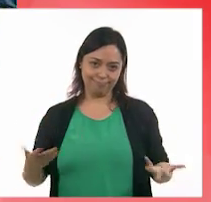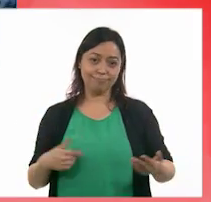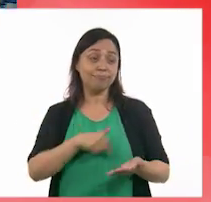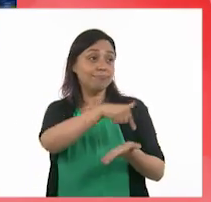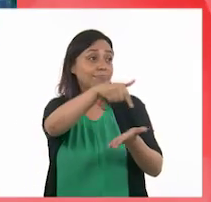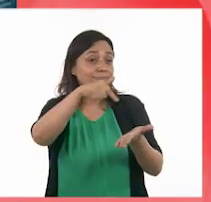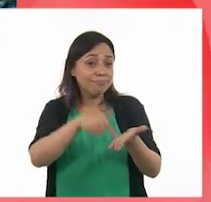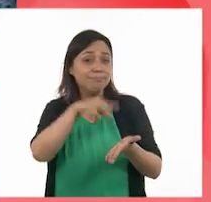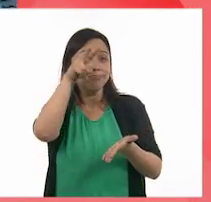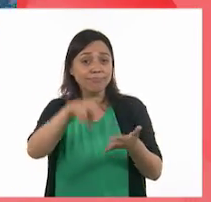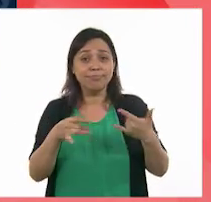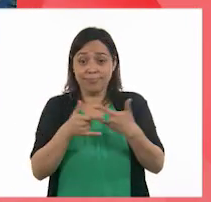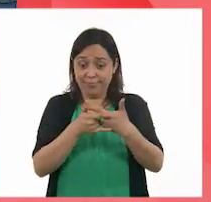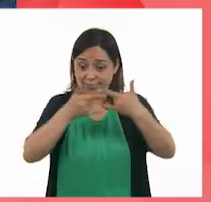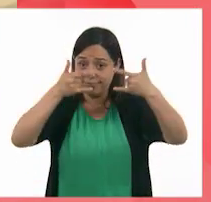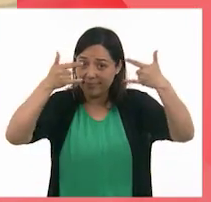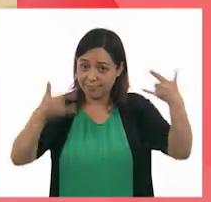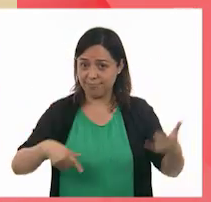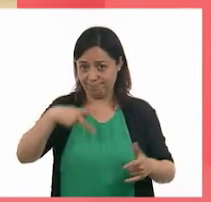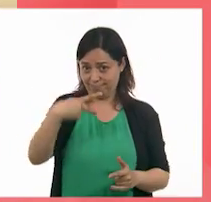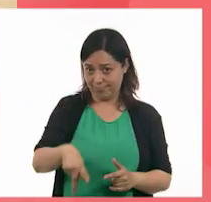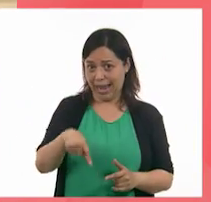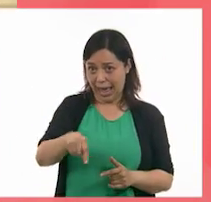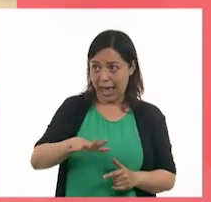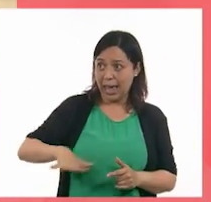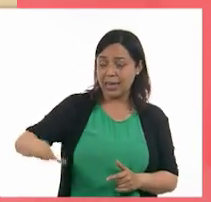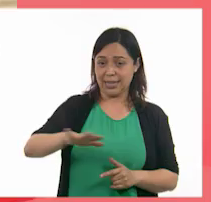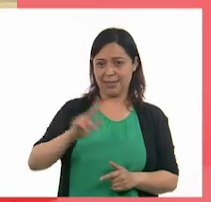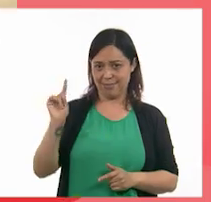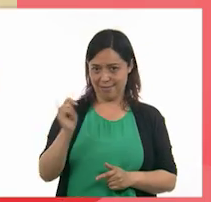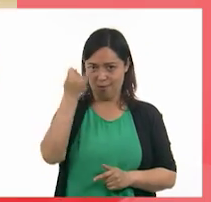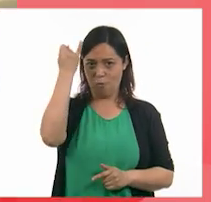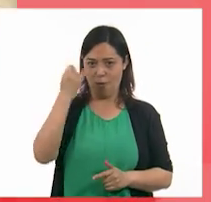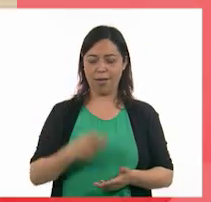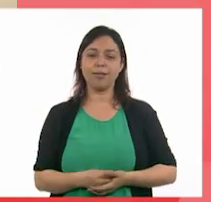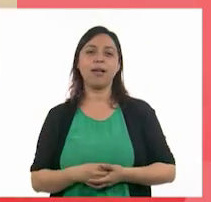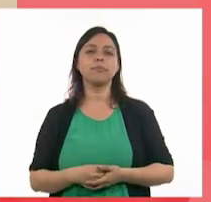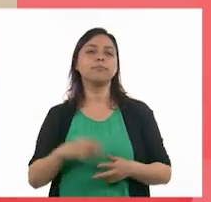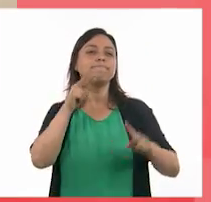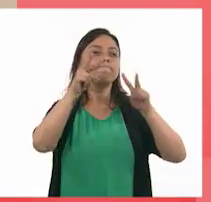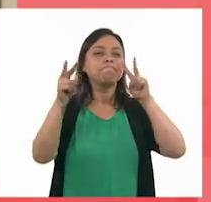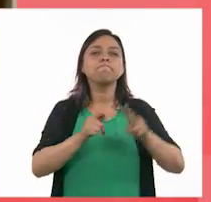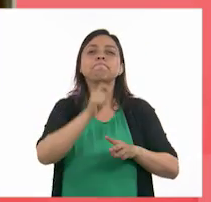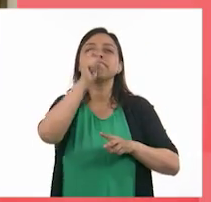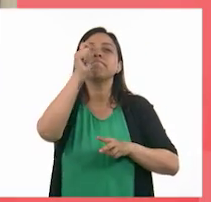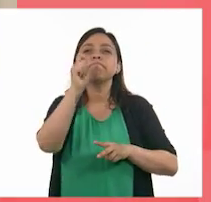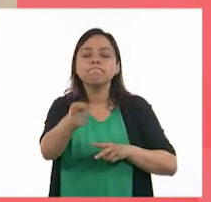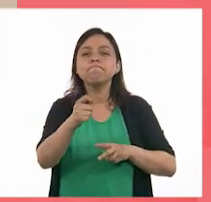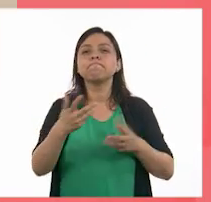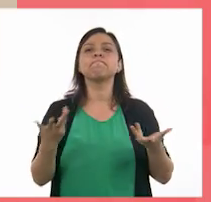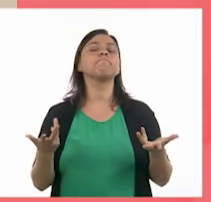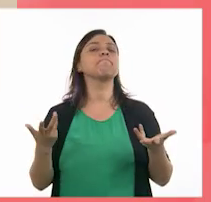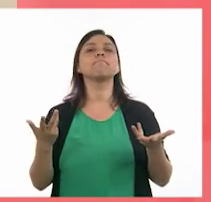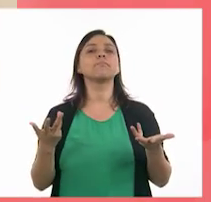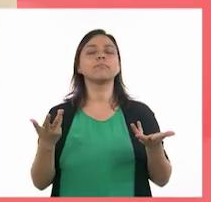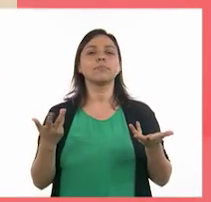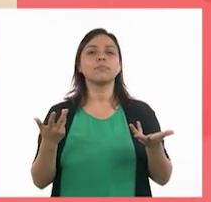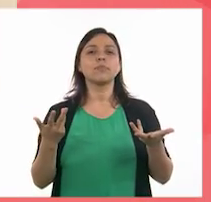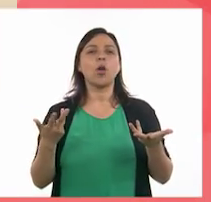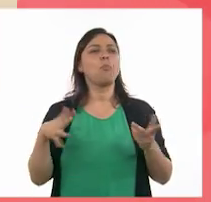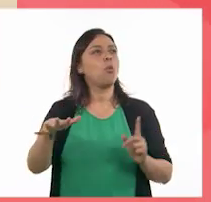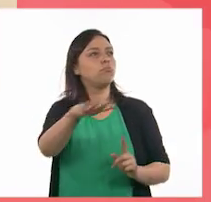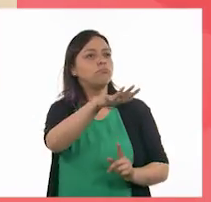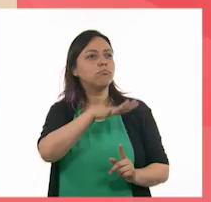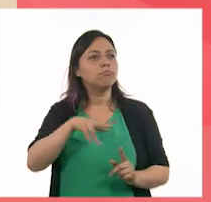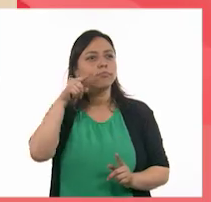duda, histórico aquí en la ciudad de Tijuana, donde pues podemos ver que cruzan, estamos aquí